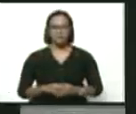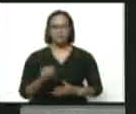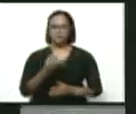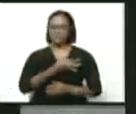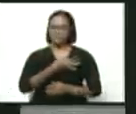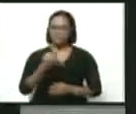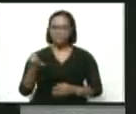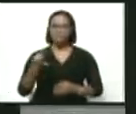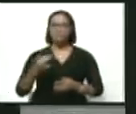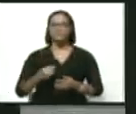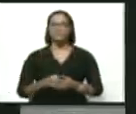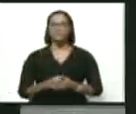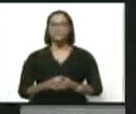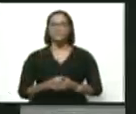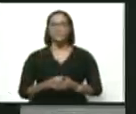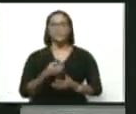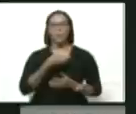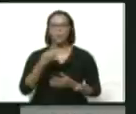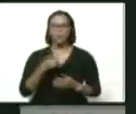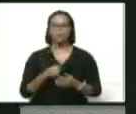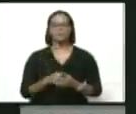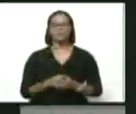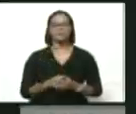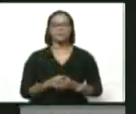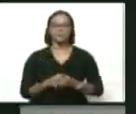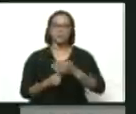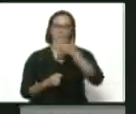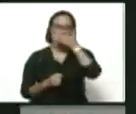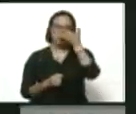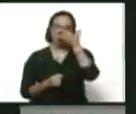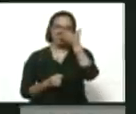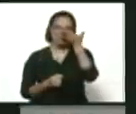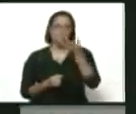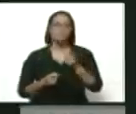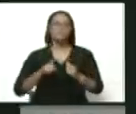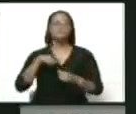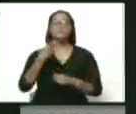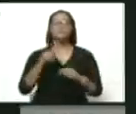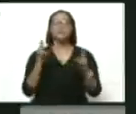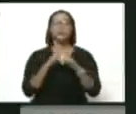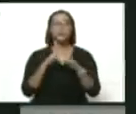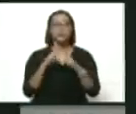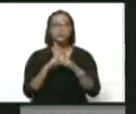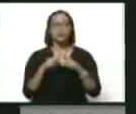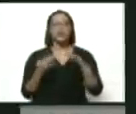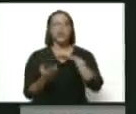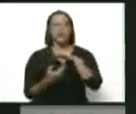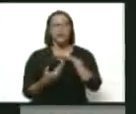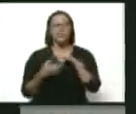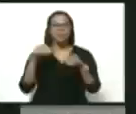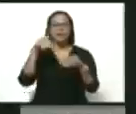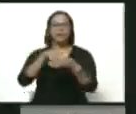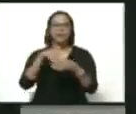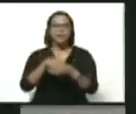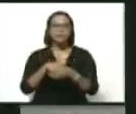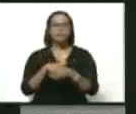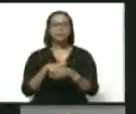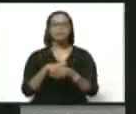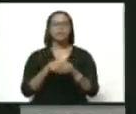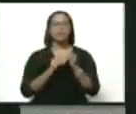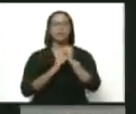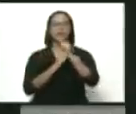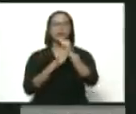Correcto. Bueno, próximamente se dará a conocer las bases para la elección de los delegados y